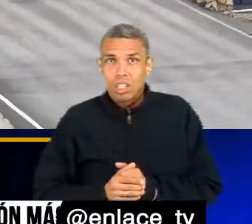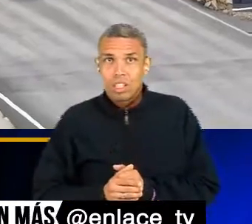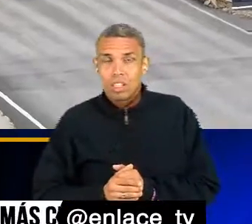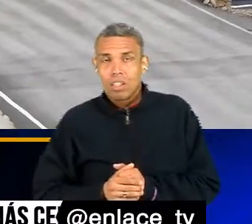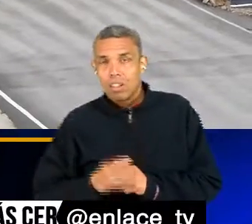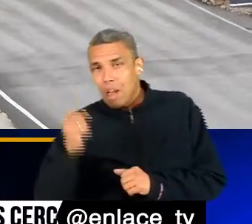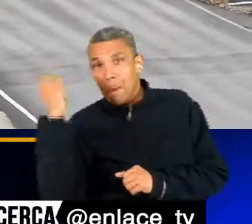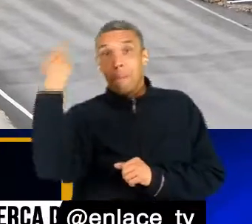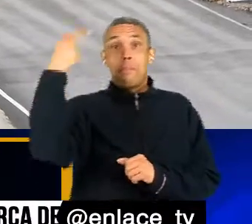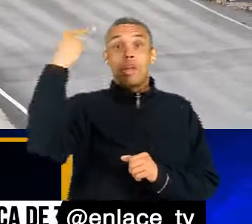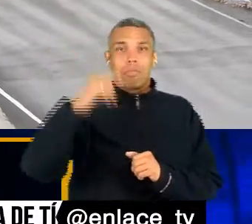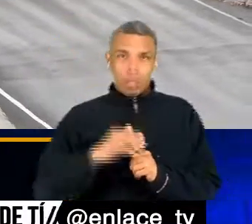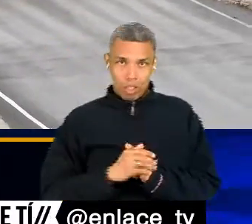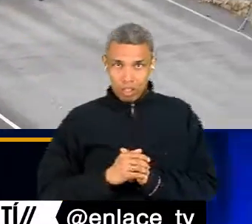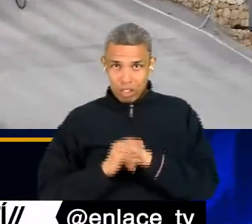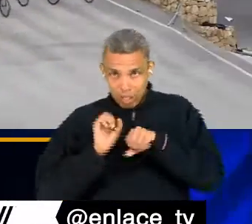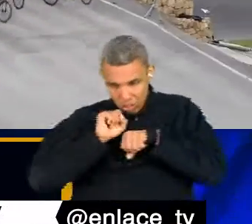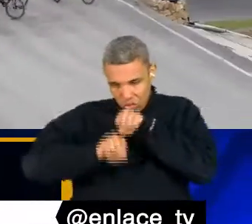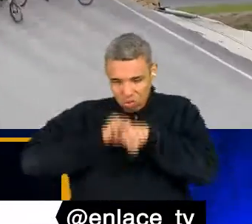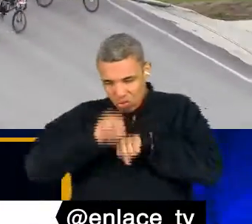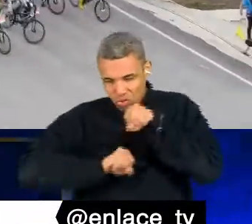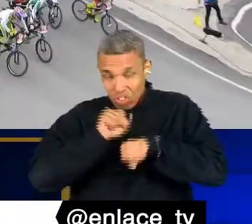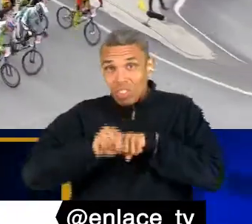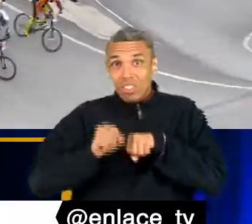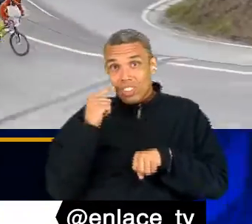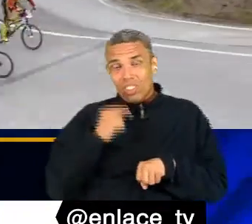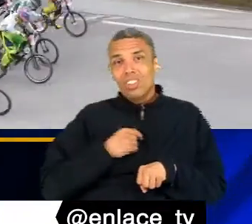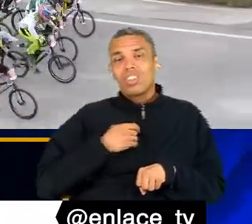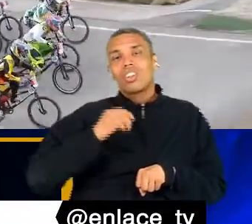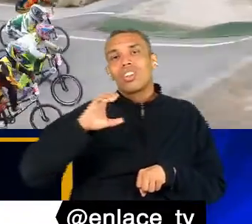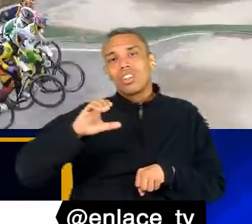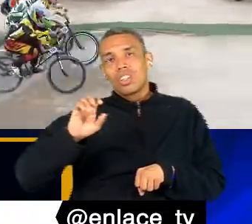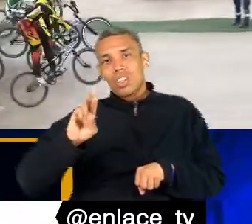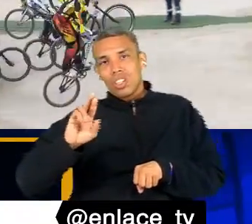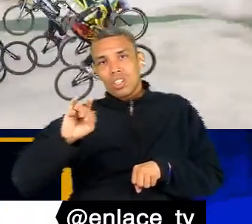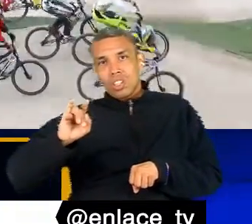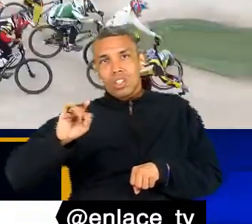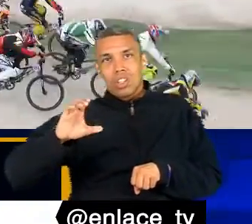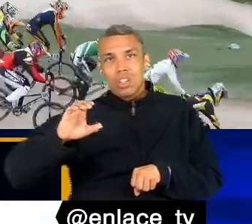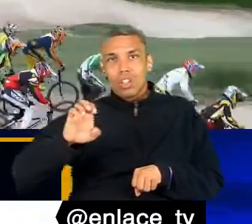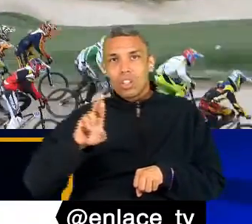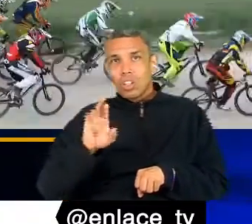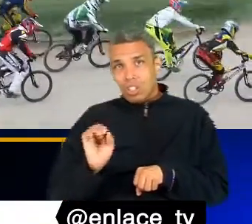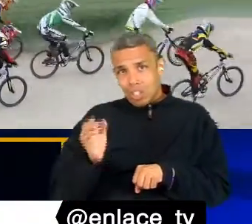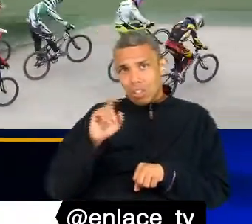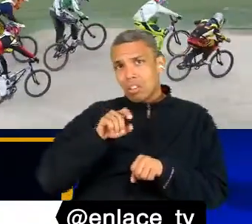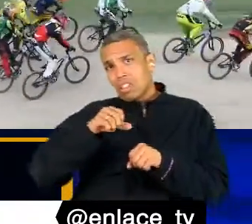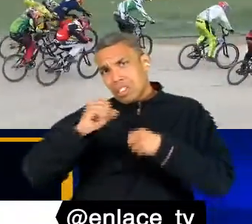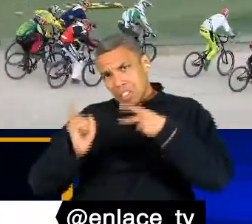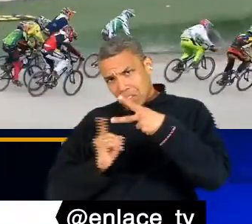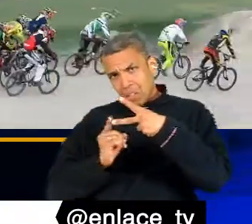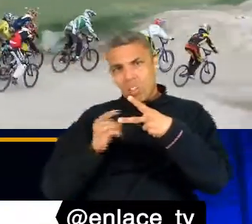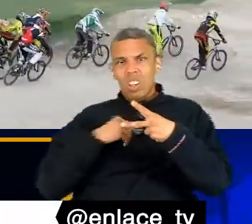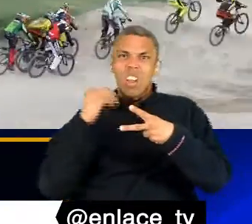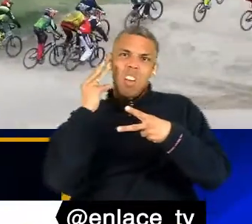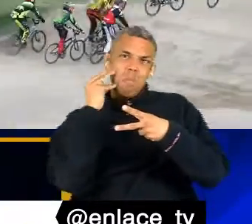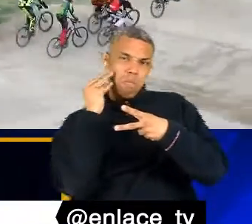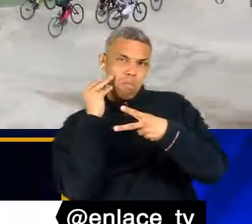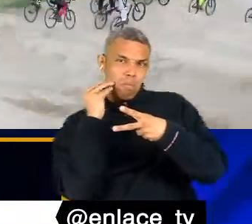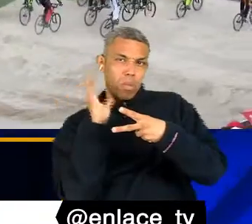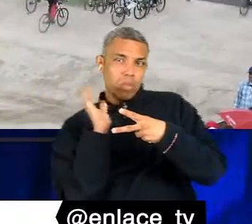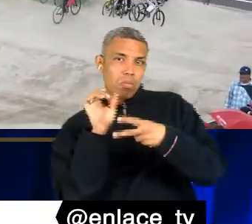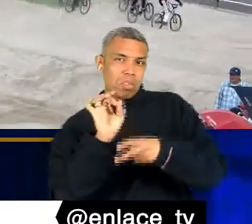primero en la categoría cruceros 15 y 16 y segundo lugar en expertos 15 años. Ha sido un trabajo